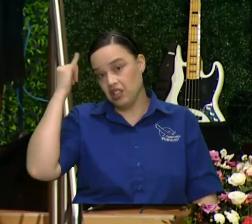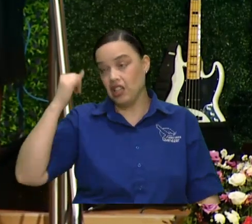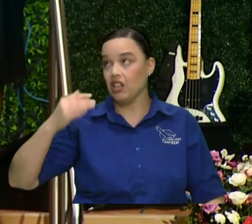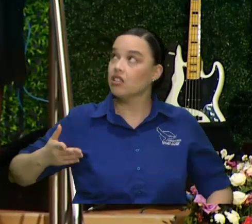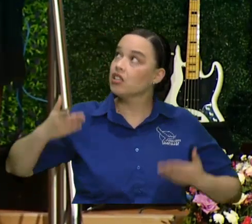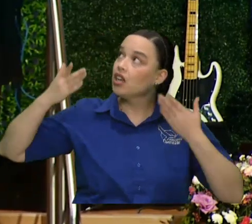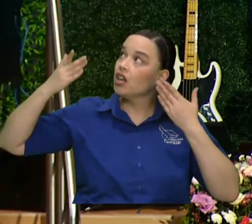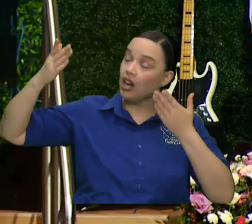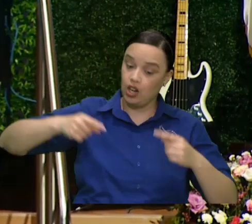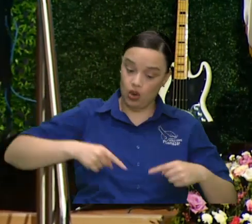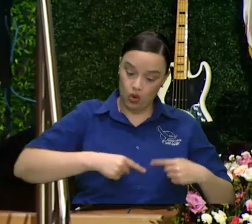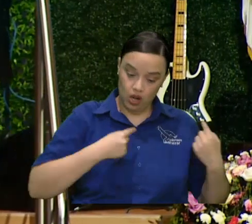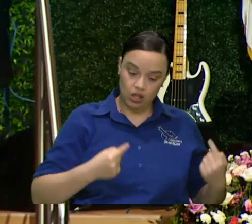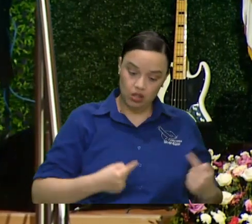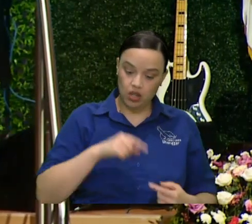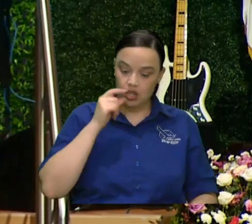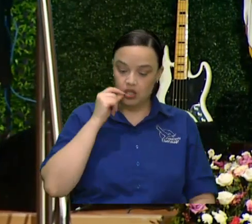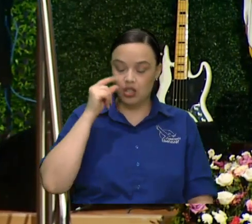hoy